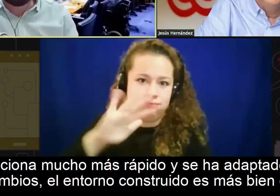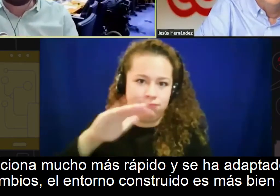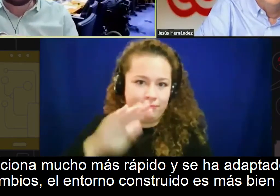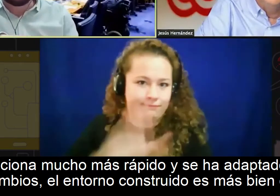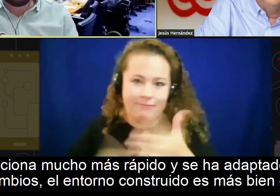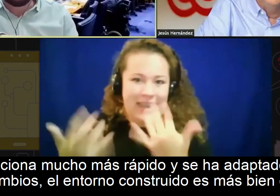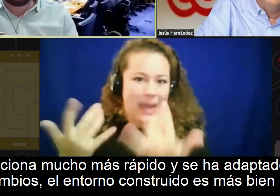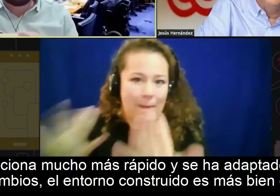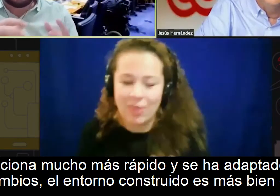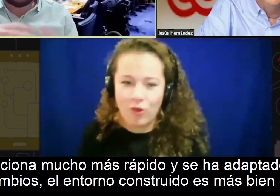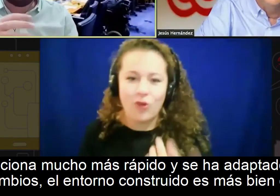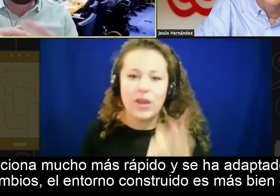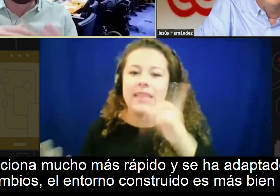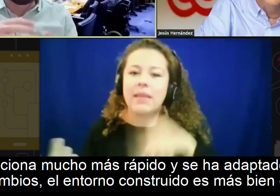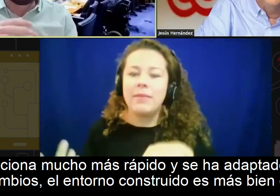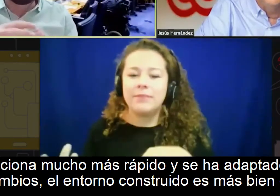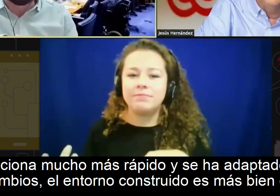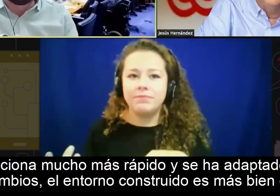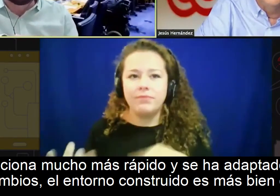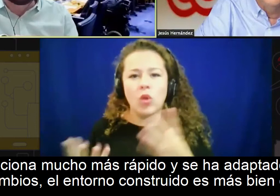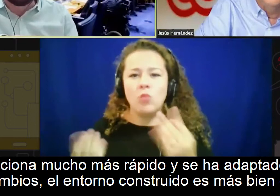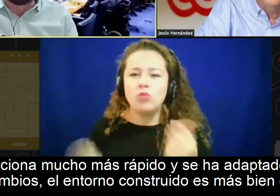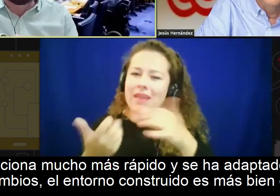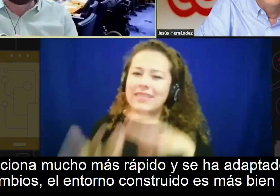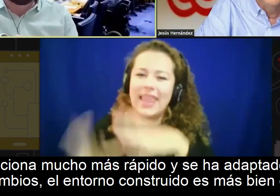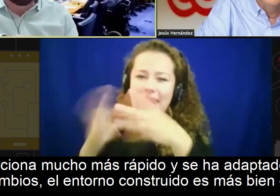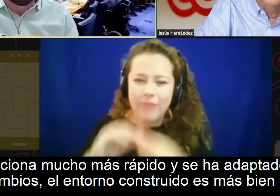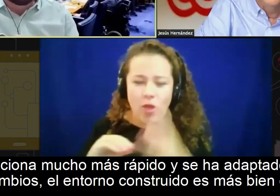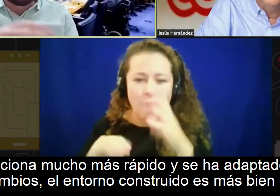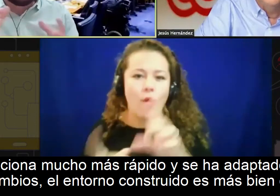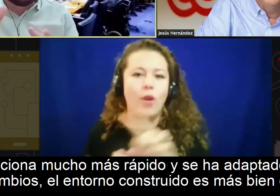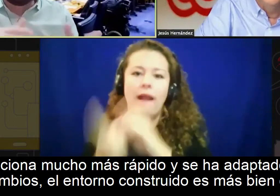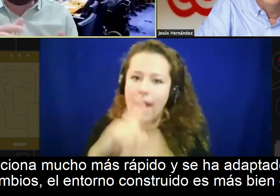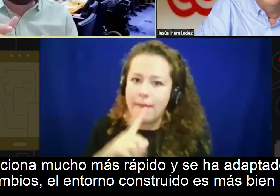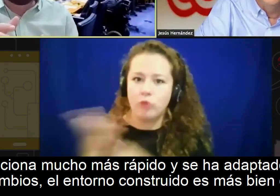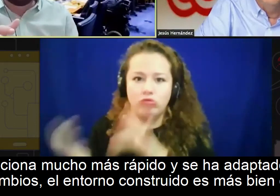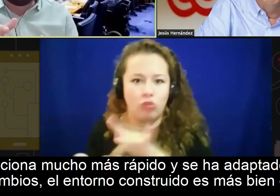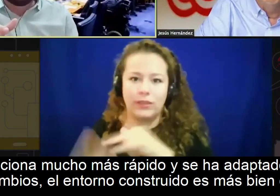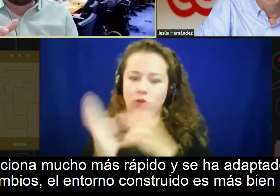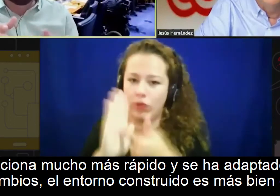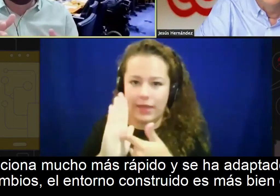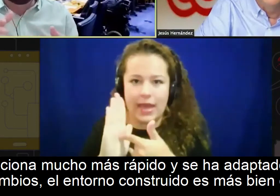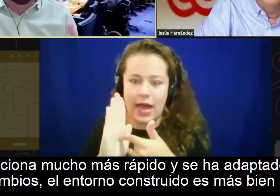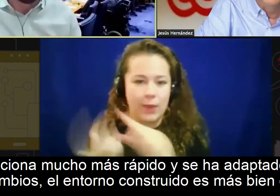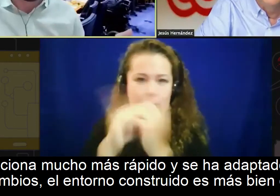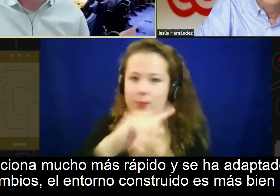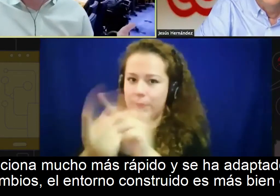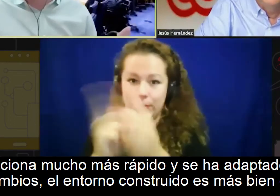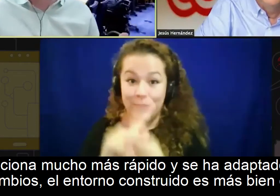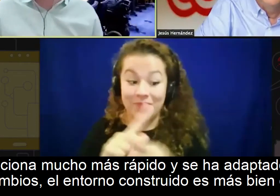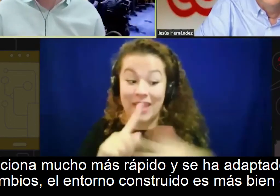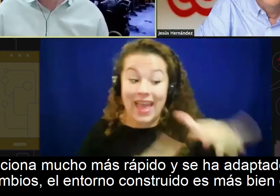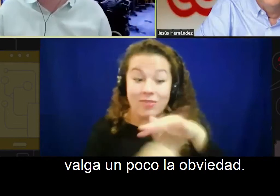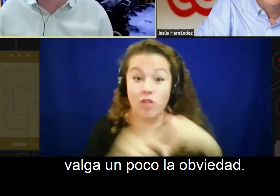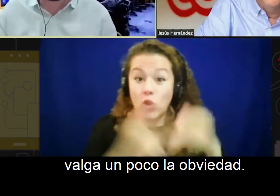y, y se ha adaptado mucho más a cambios, el entorno construido es más